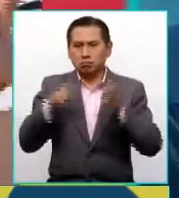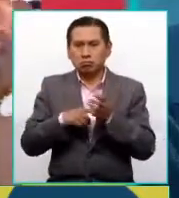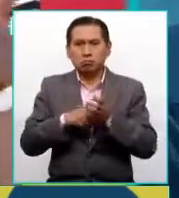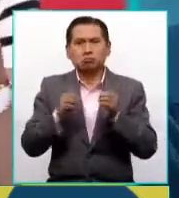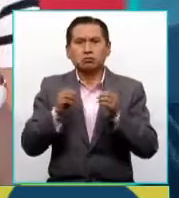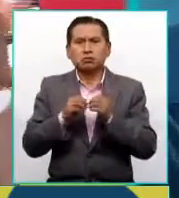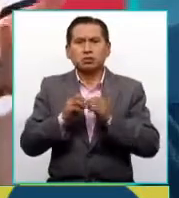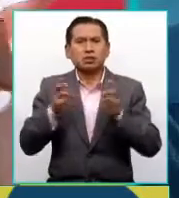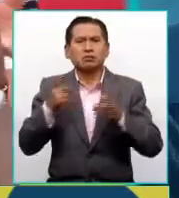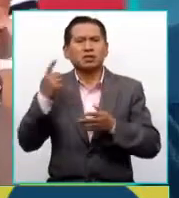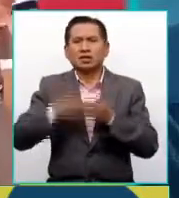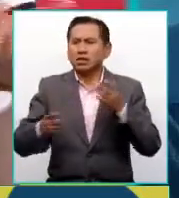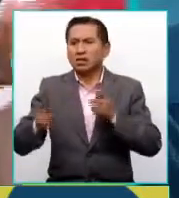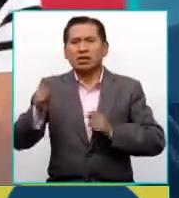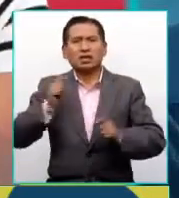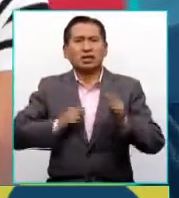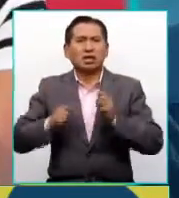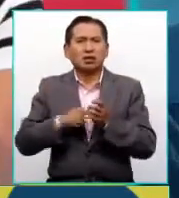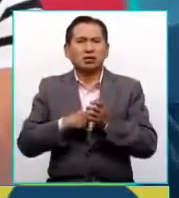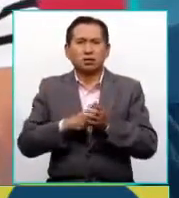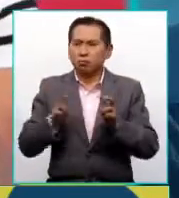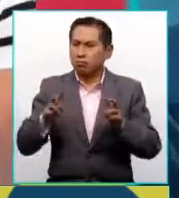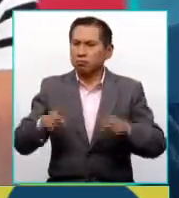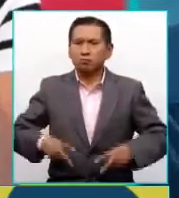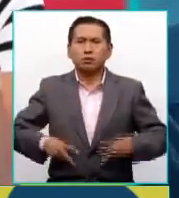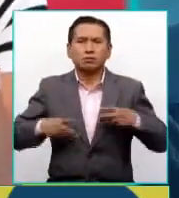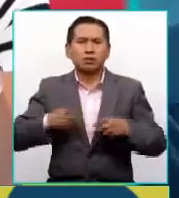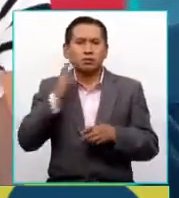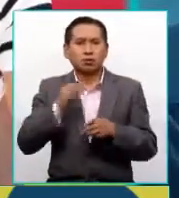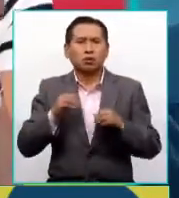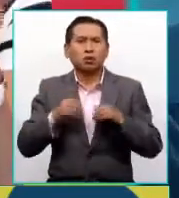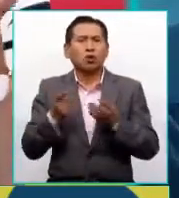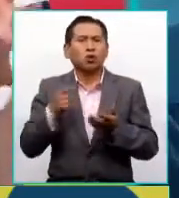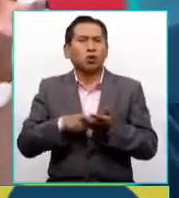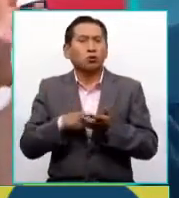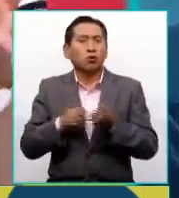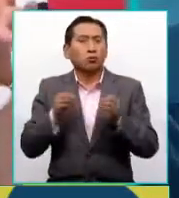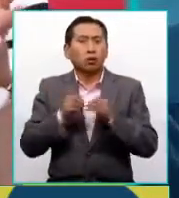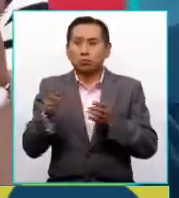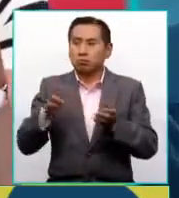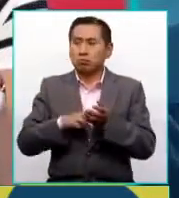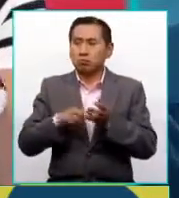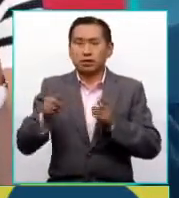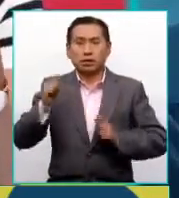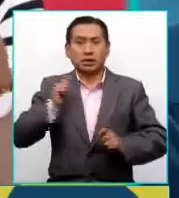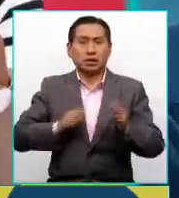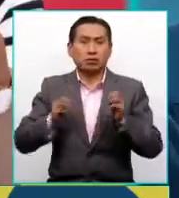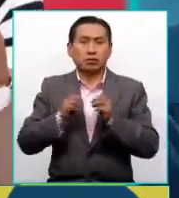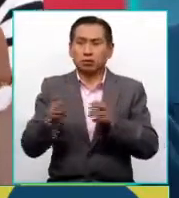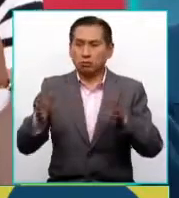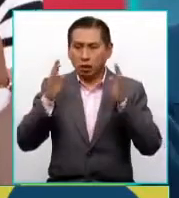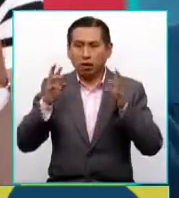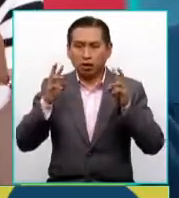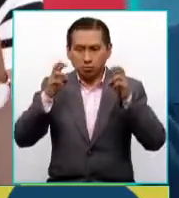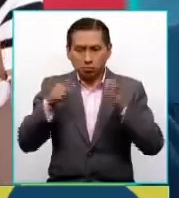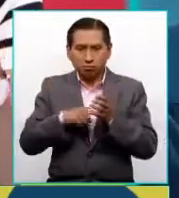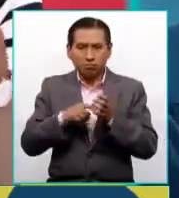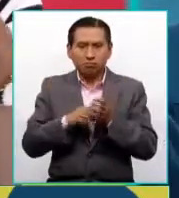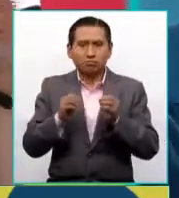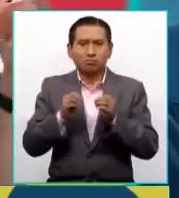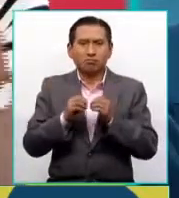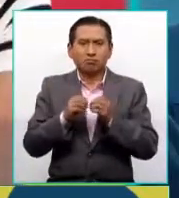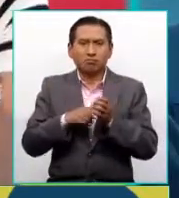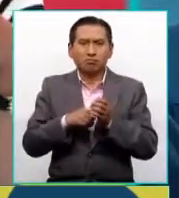nos referimos con teatro, cómo vivir hoy la experiencia del teatro, y más aún si es un teatro que reflexiona sobre conceptos que tienen que ver